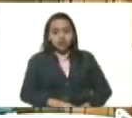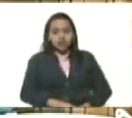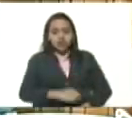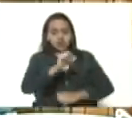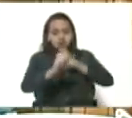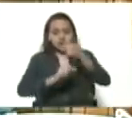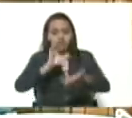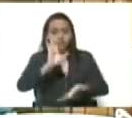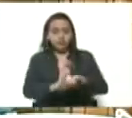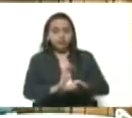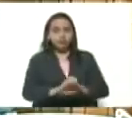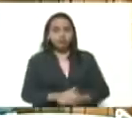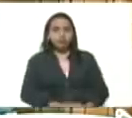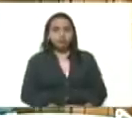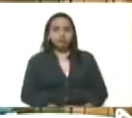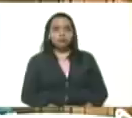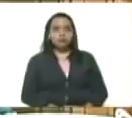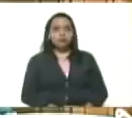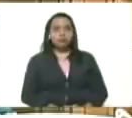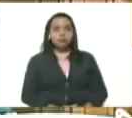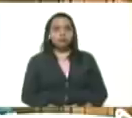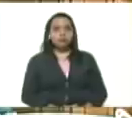la capital de la República.